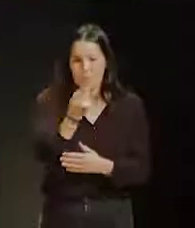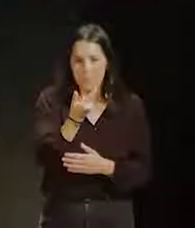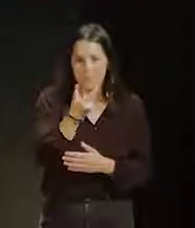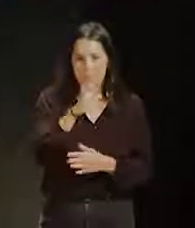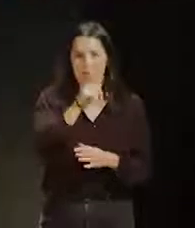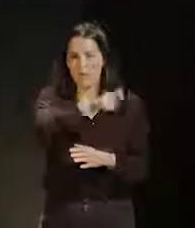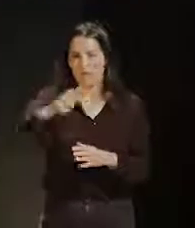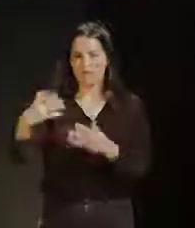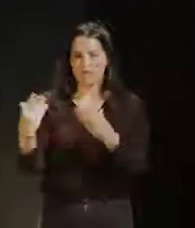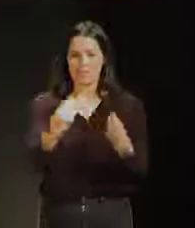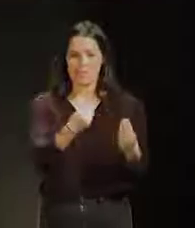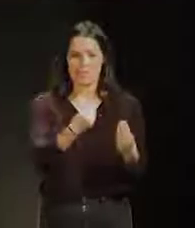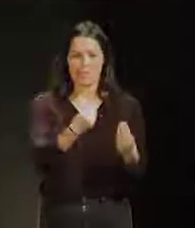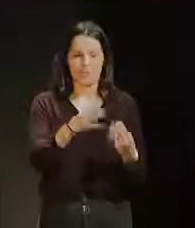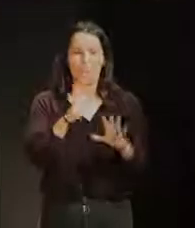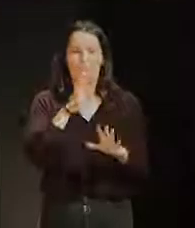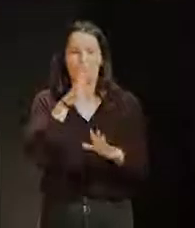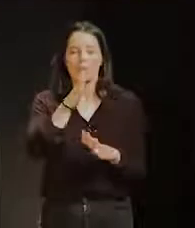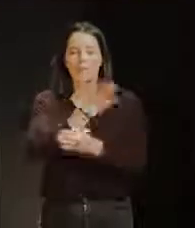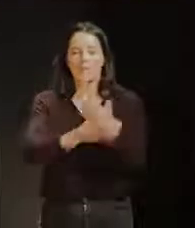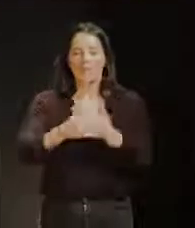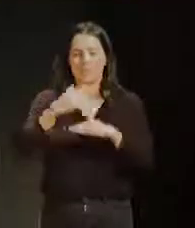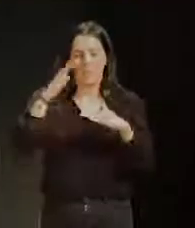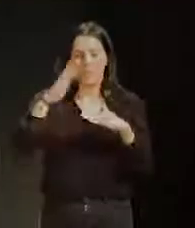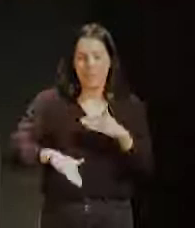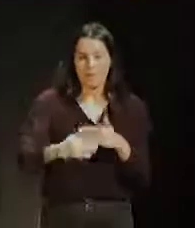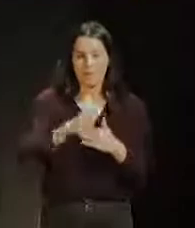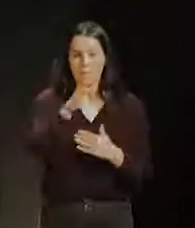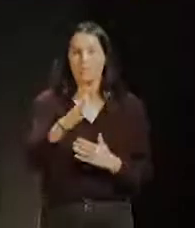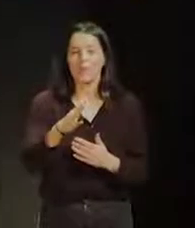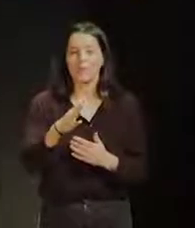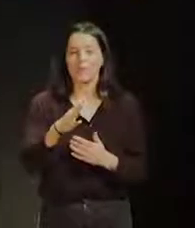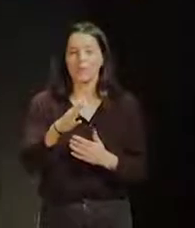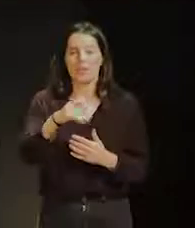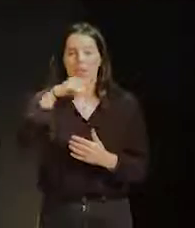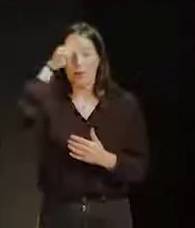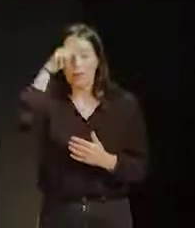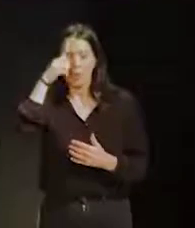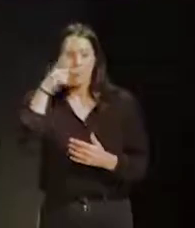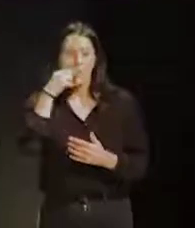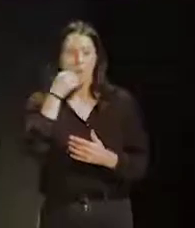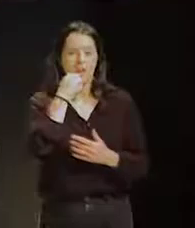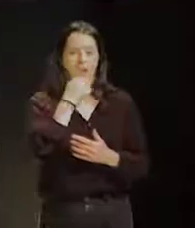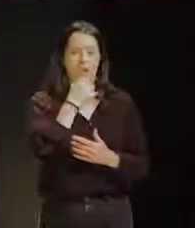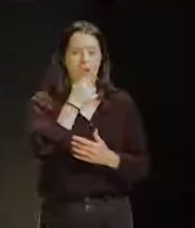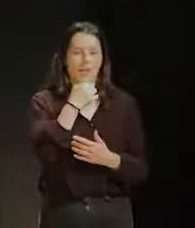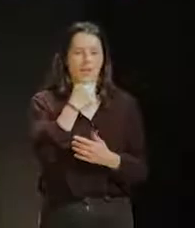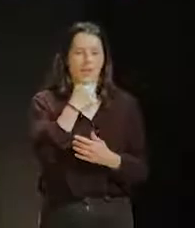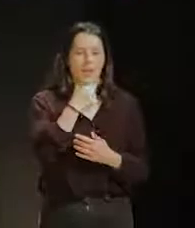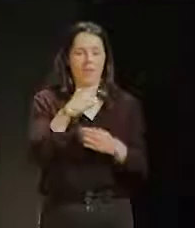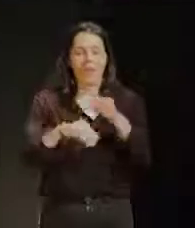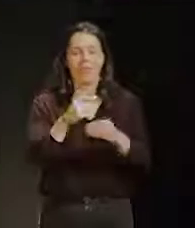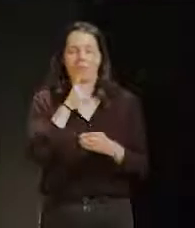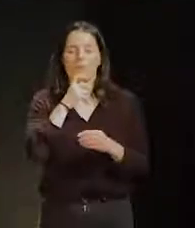Porque la cultura no les interesa, la cultura es cara, no hay